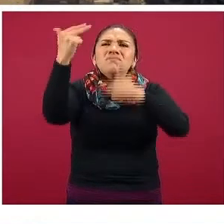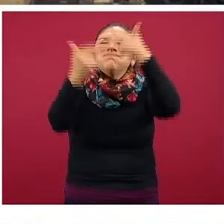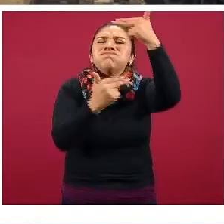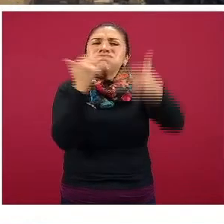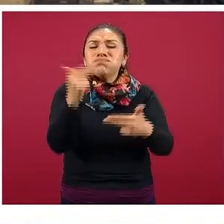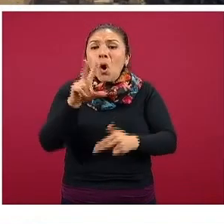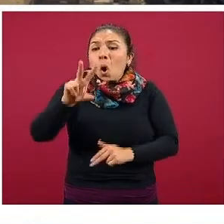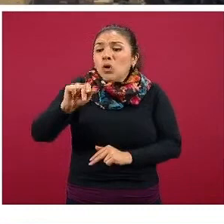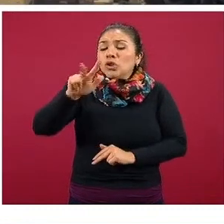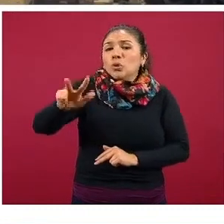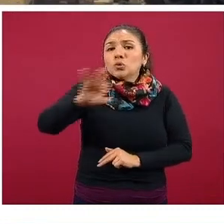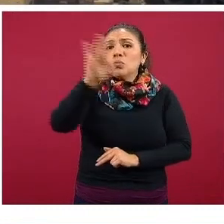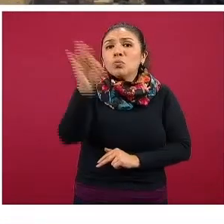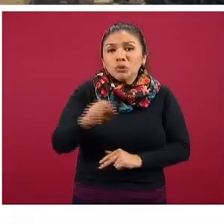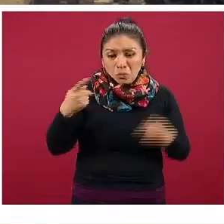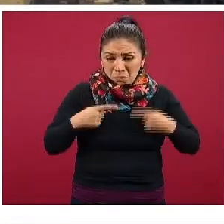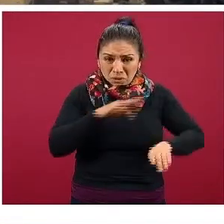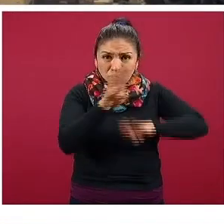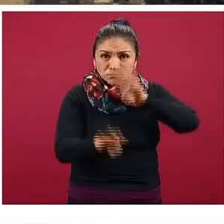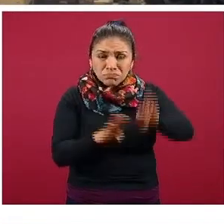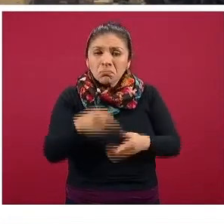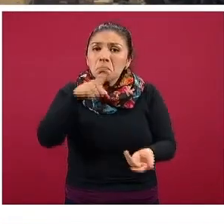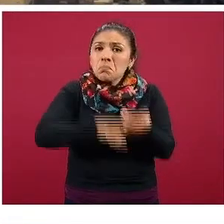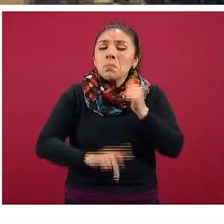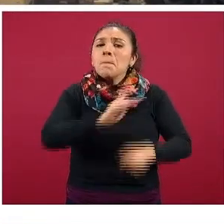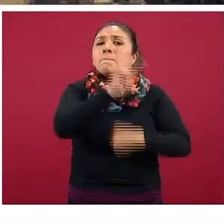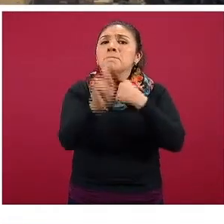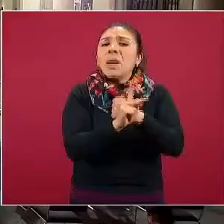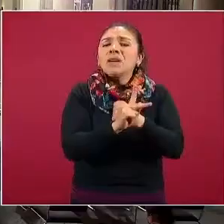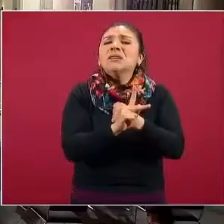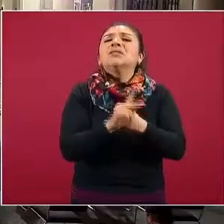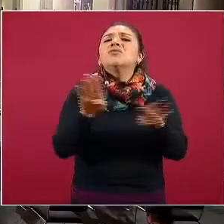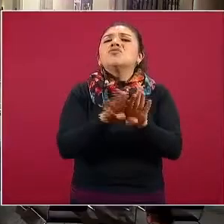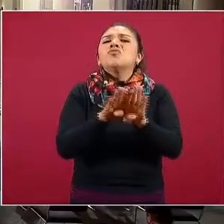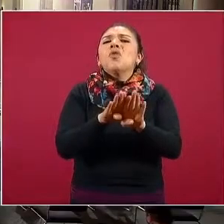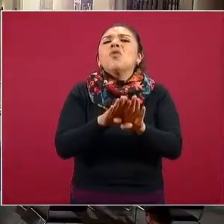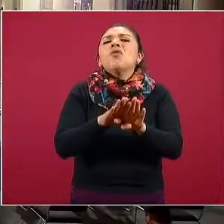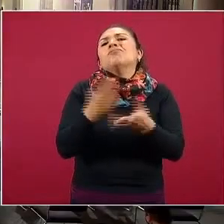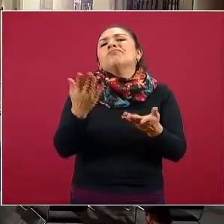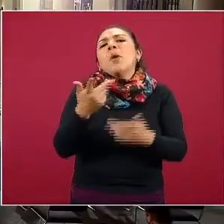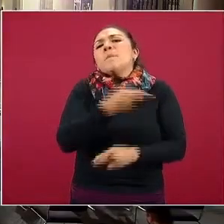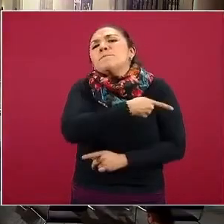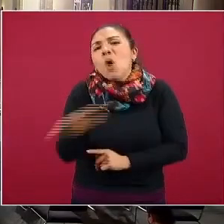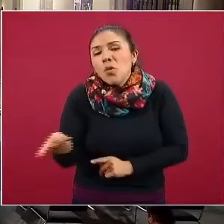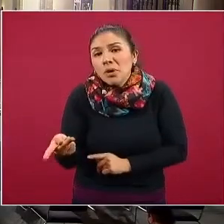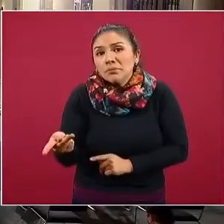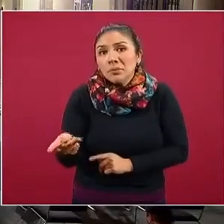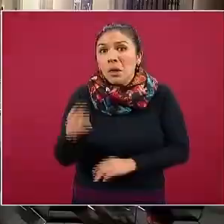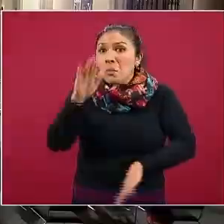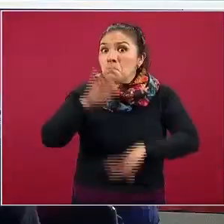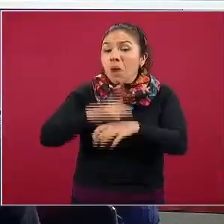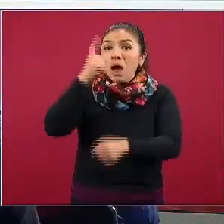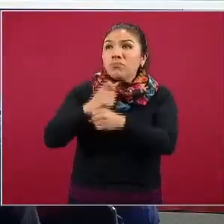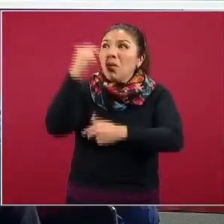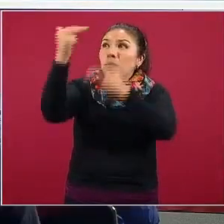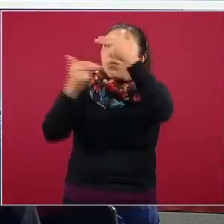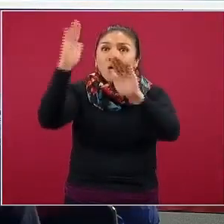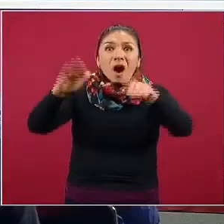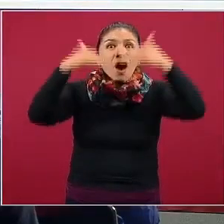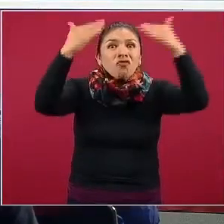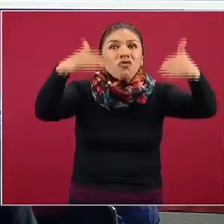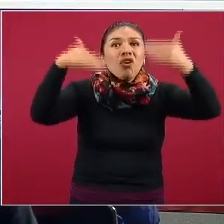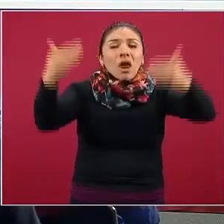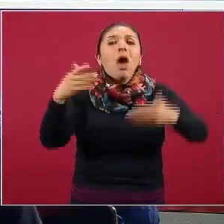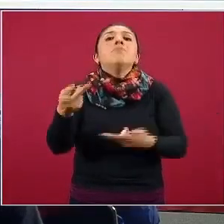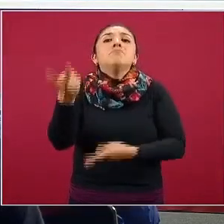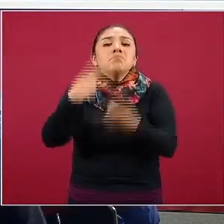el 88% de estas muertes ocurren en países de ingresos bajos y medios. Los altos niveles de contaminación de aire aumentan el